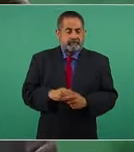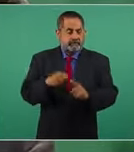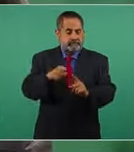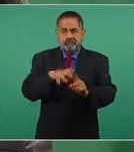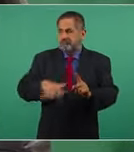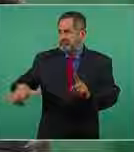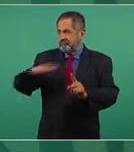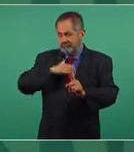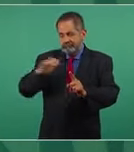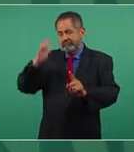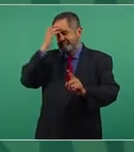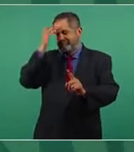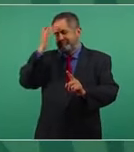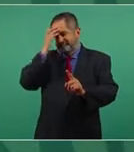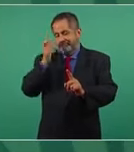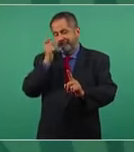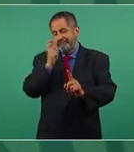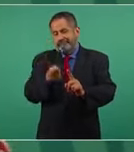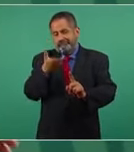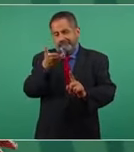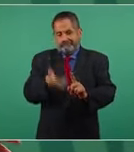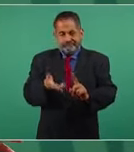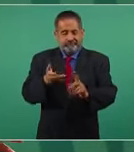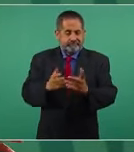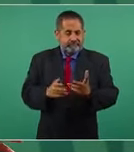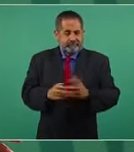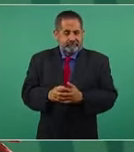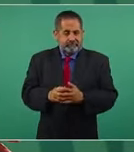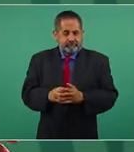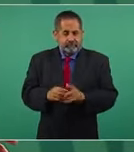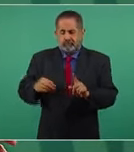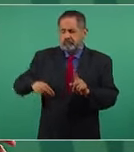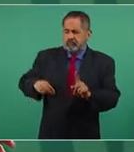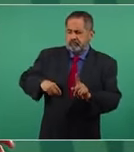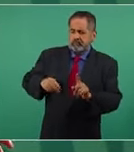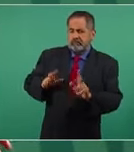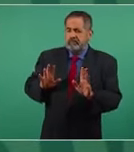fama, no quiere decir que sea culpable,